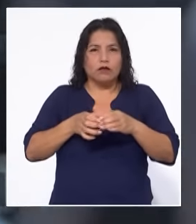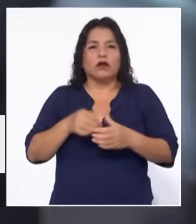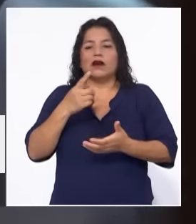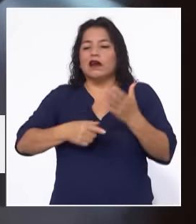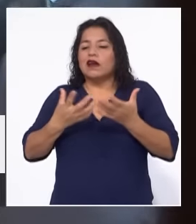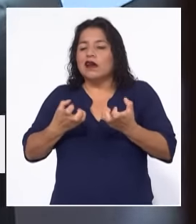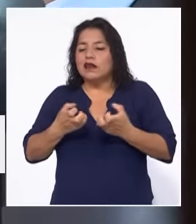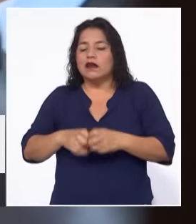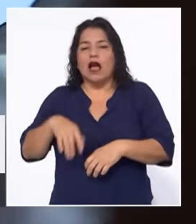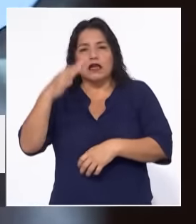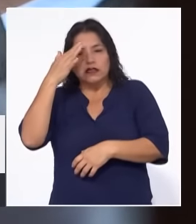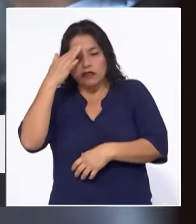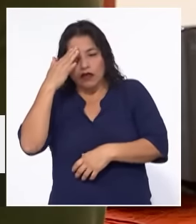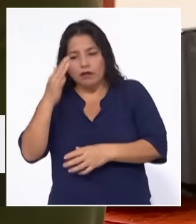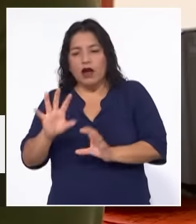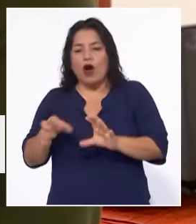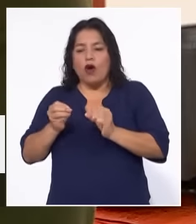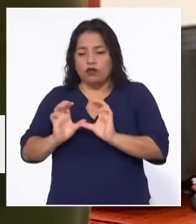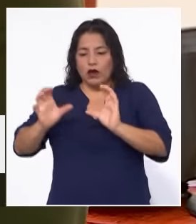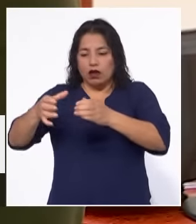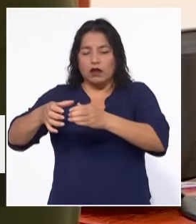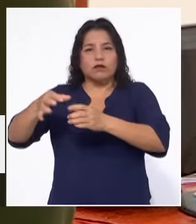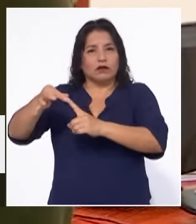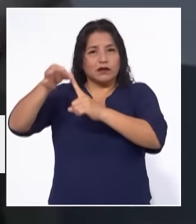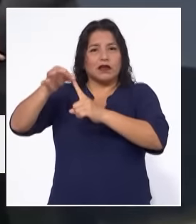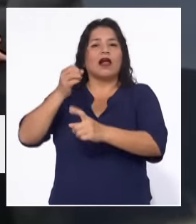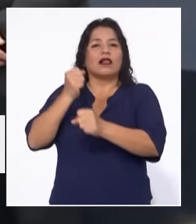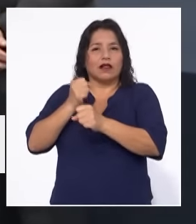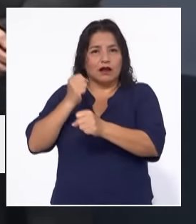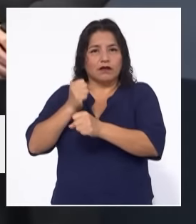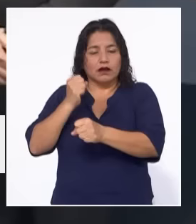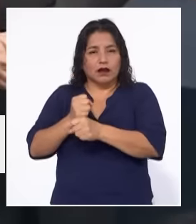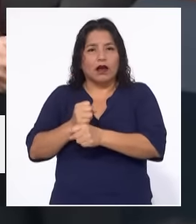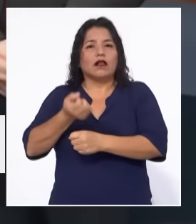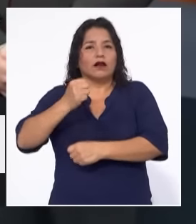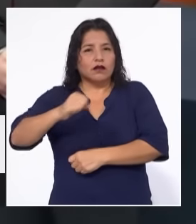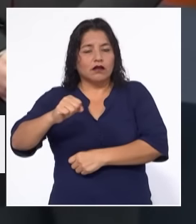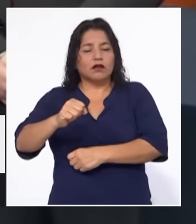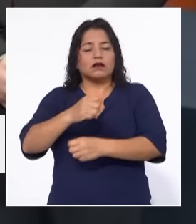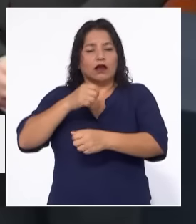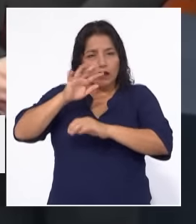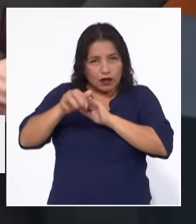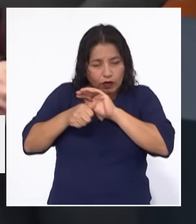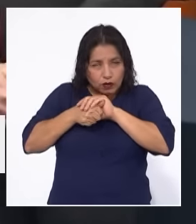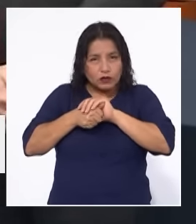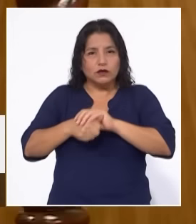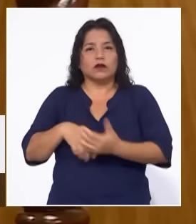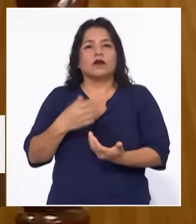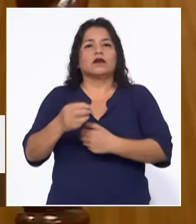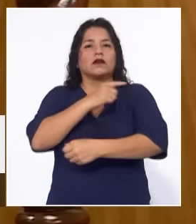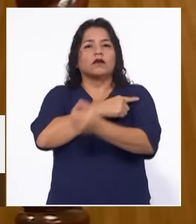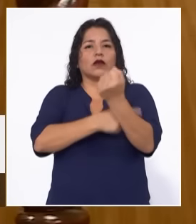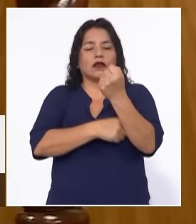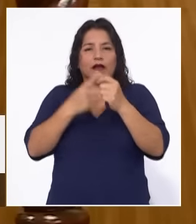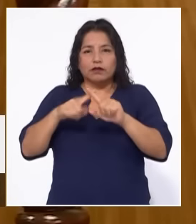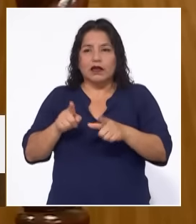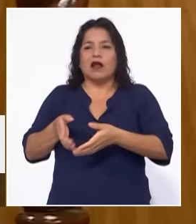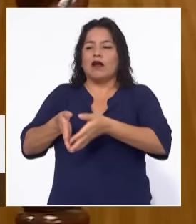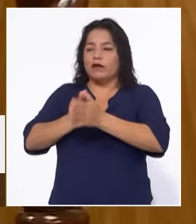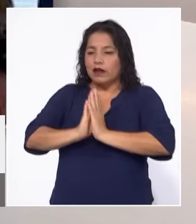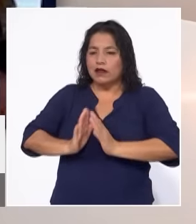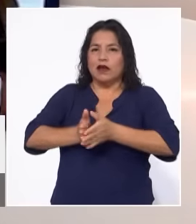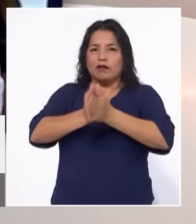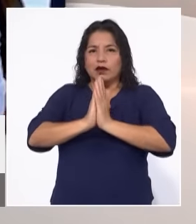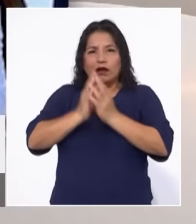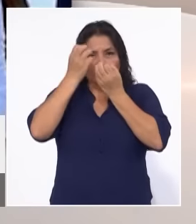encontrar alguna deficiencia o demora en el trabajo que realizaba la Fiscalía contra la Corrupción del Poder. Sin embargo, ante los reiterados pedidos de información del